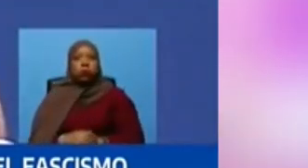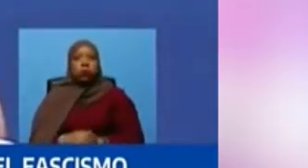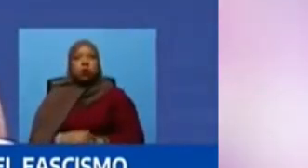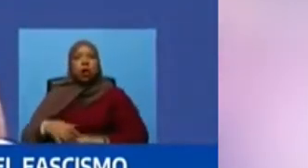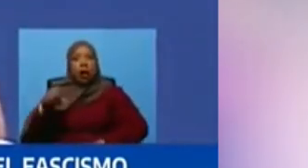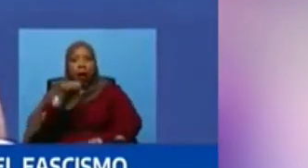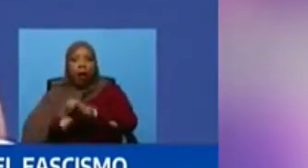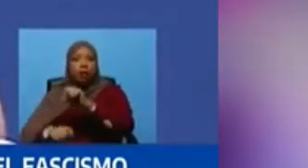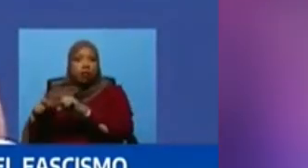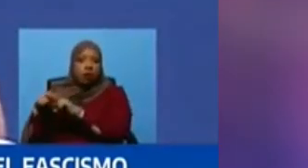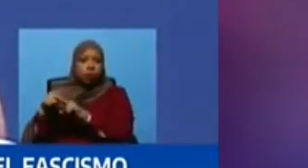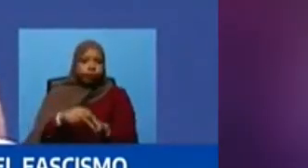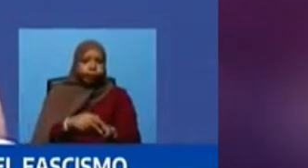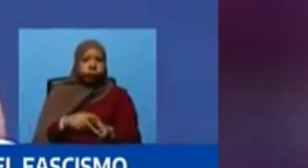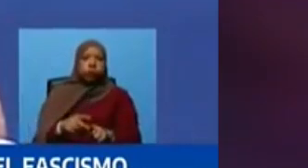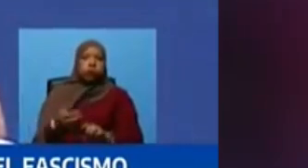anticolonialista,